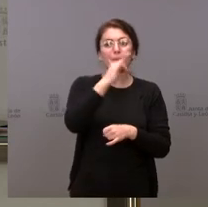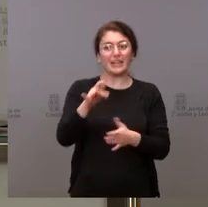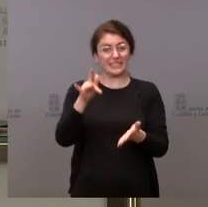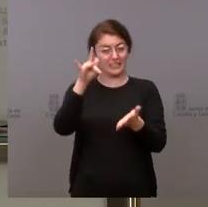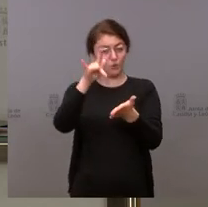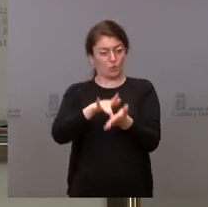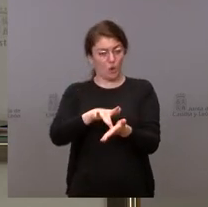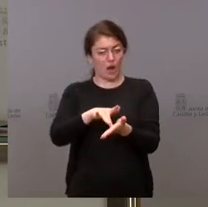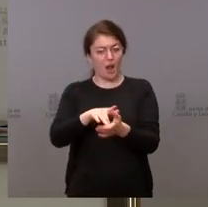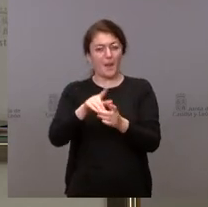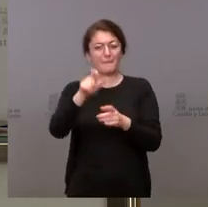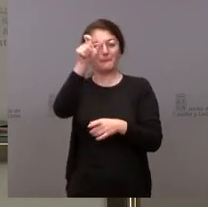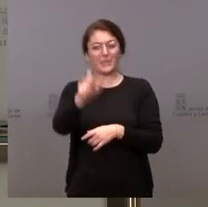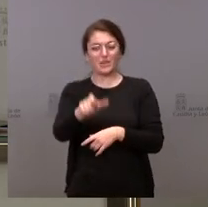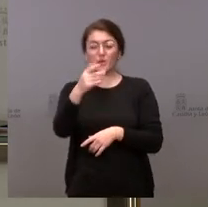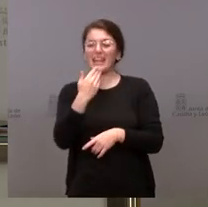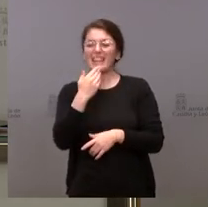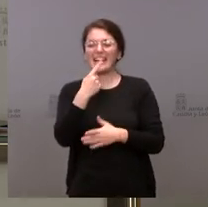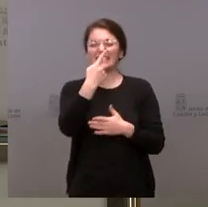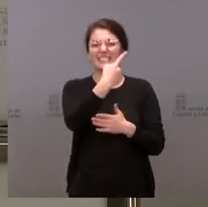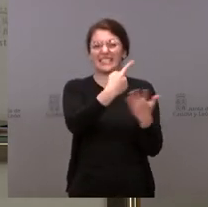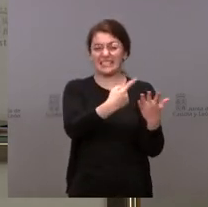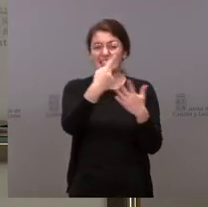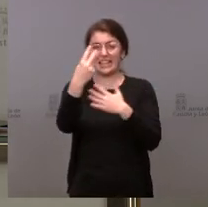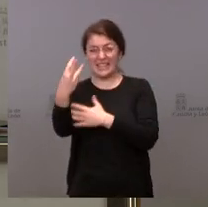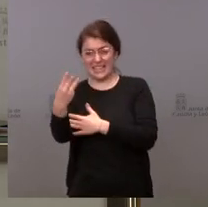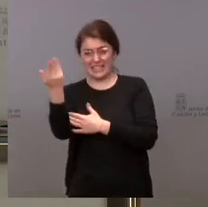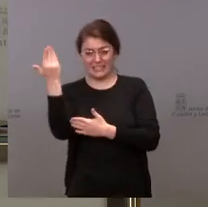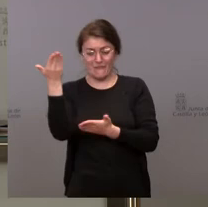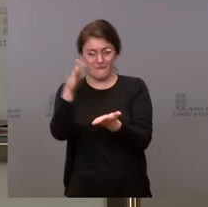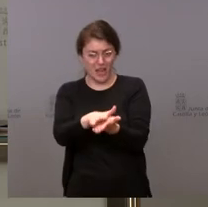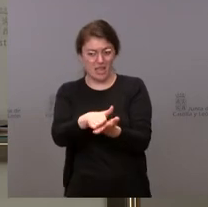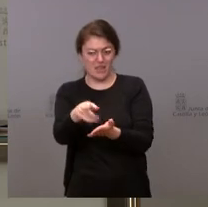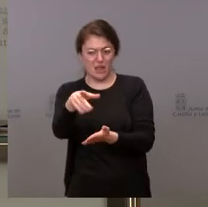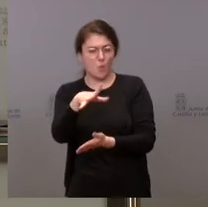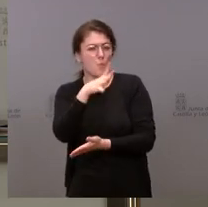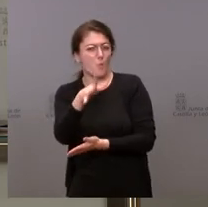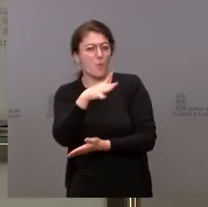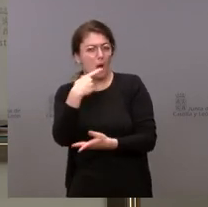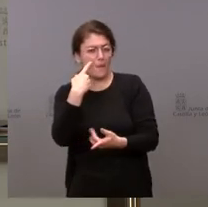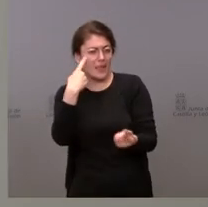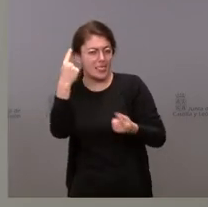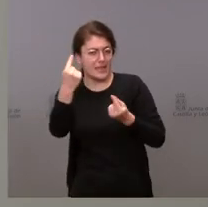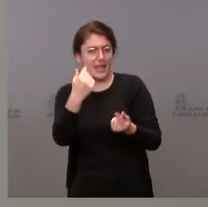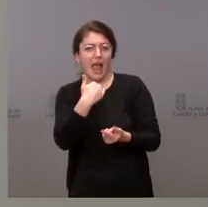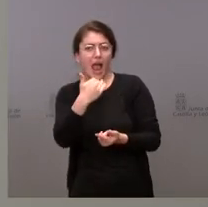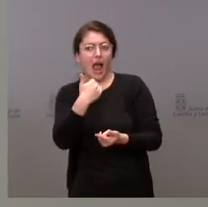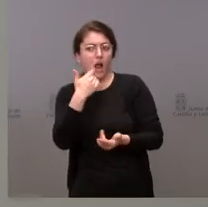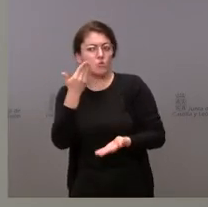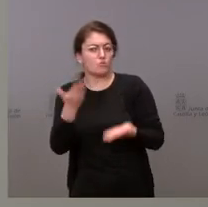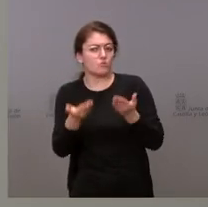63 años fallecida si nos puede dar detalles de que que ha podido ocurrir ahí o qué valoración hace sea consejería